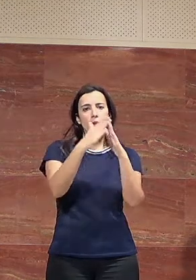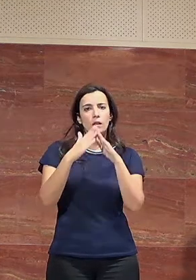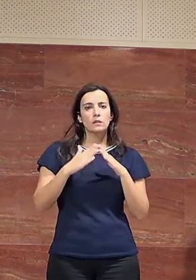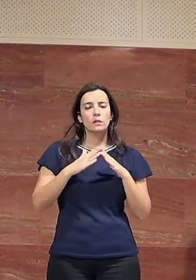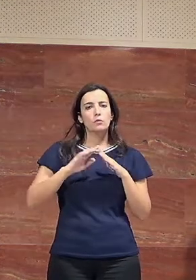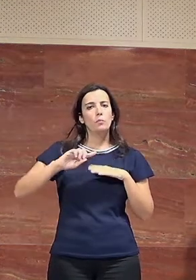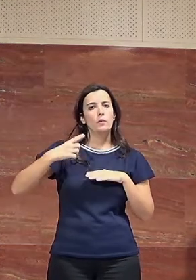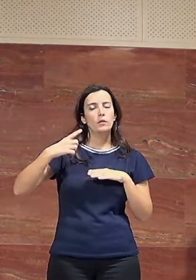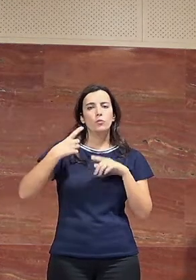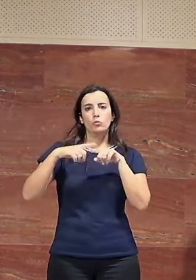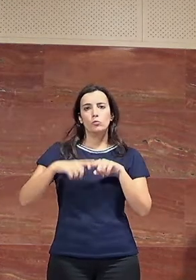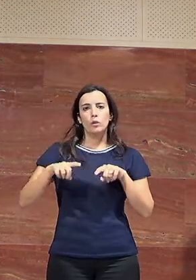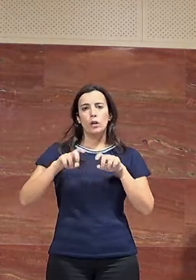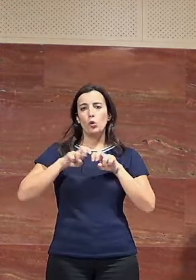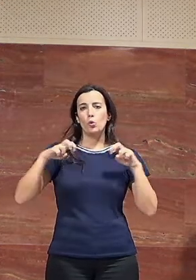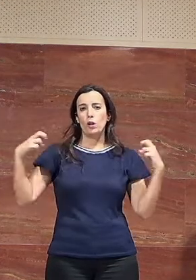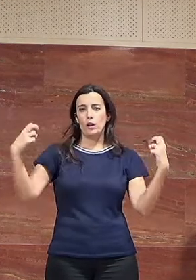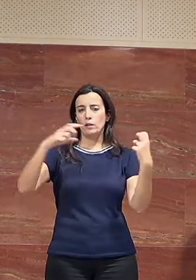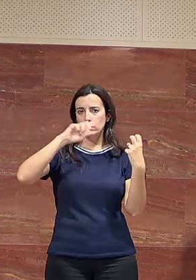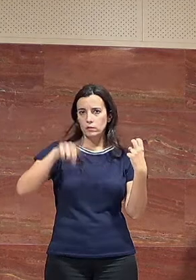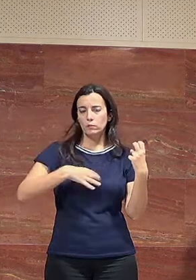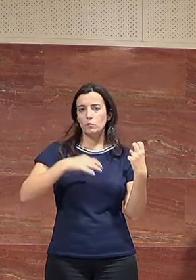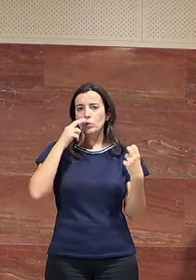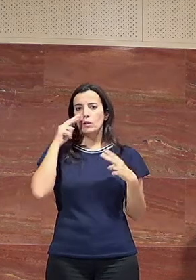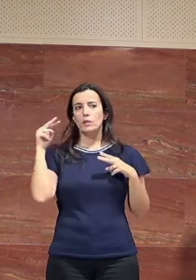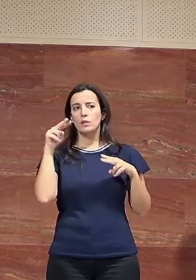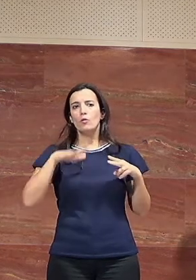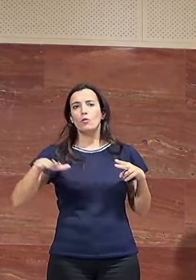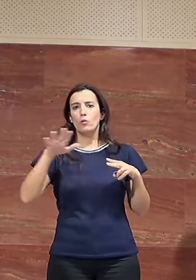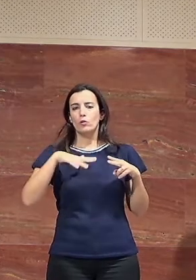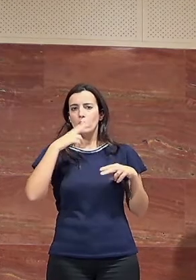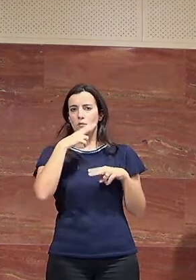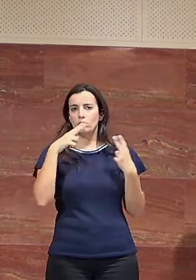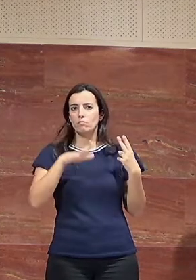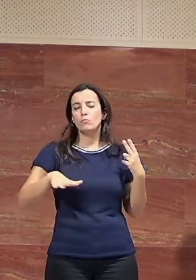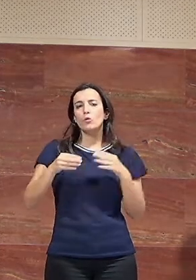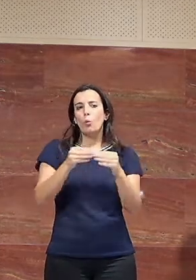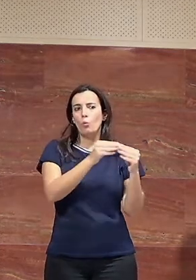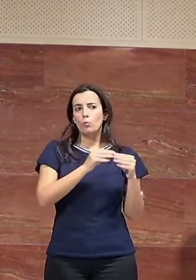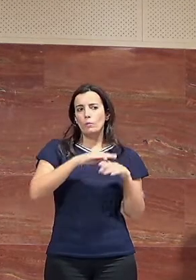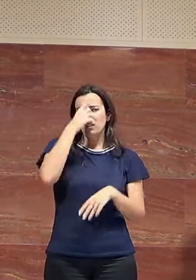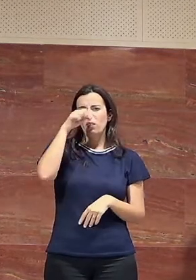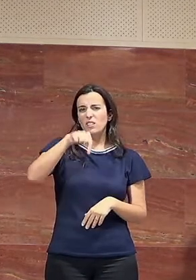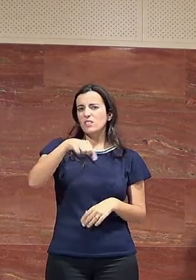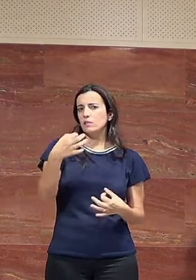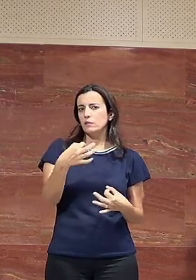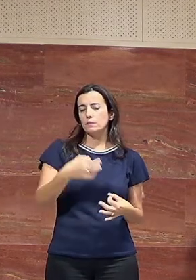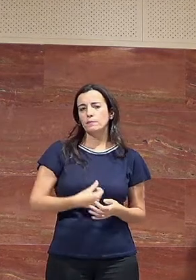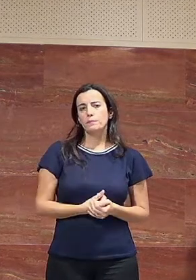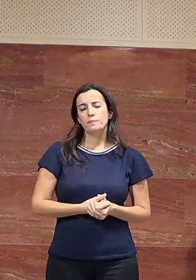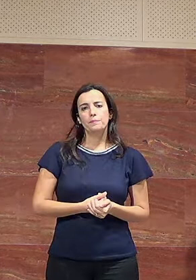pisos, pues puede ser una corrala también, mirando a esas zonas comunes para que todo el mundo sepa qué es lo que está ocurriendo ahí abajo.